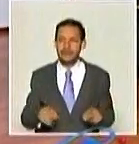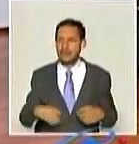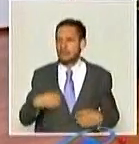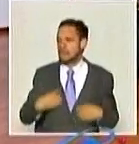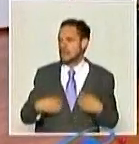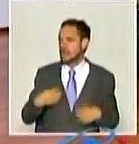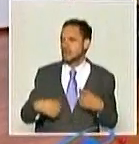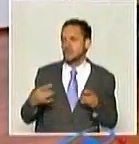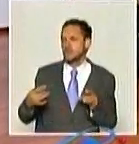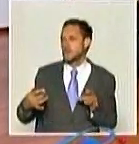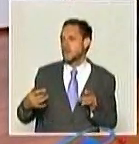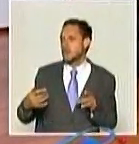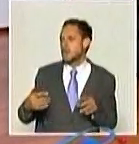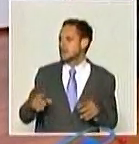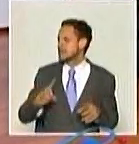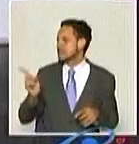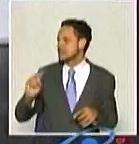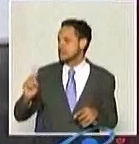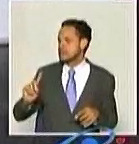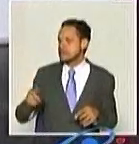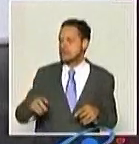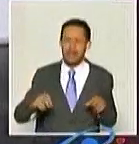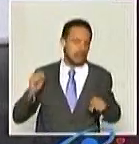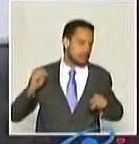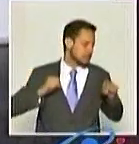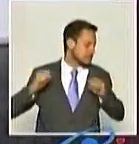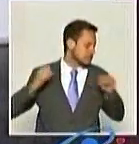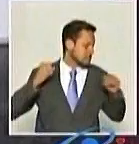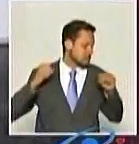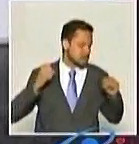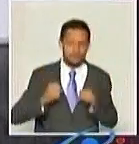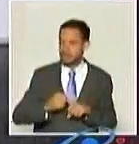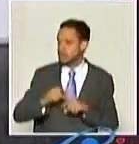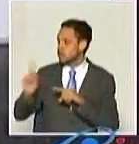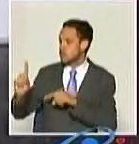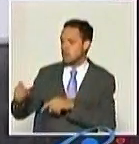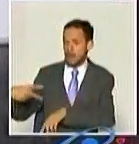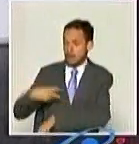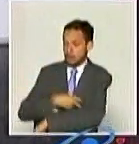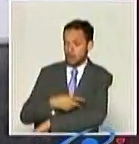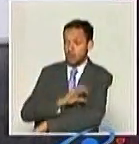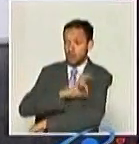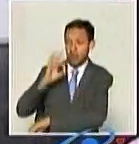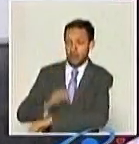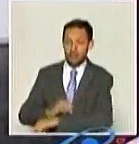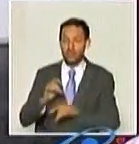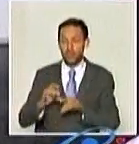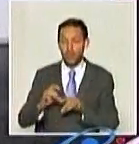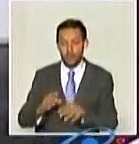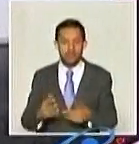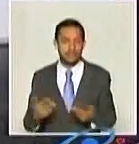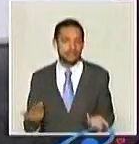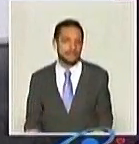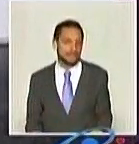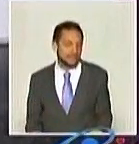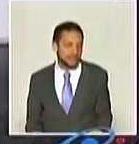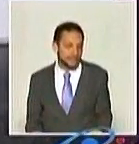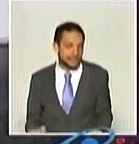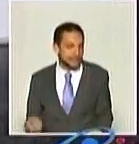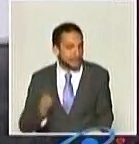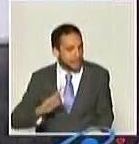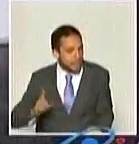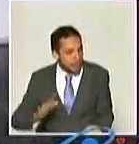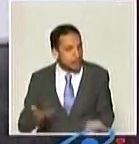dolor. Es increíble y se dejan de hacer cosas por miedo al dolor. Pero sí, ahí venían unos procedimientos que es con agujas